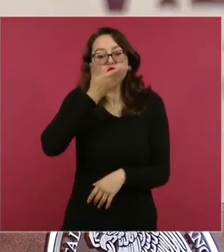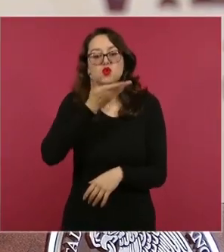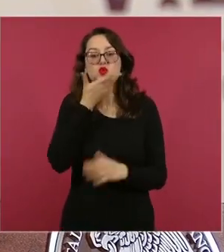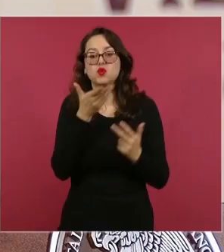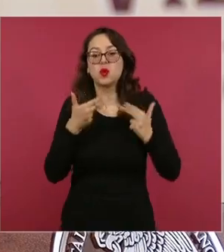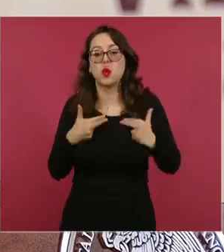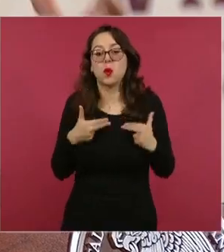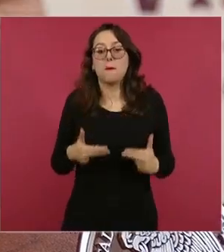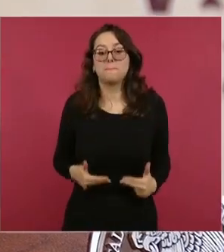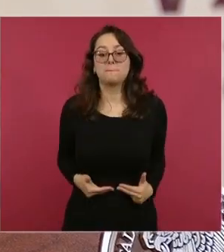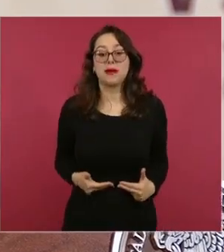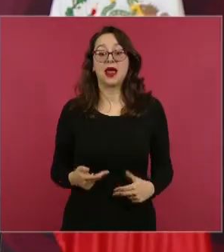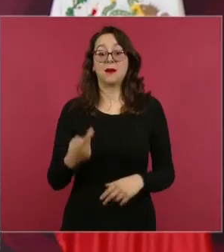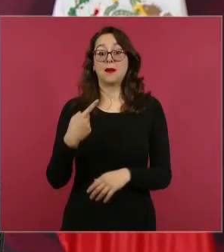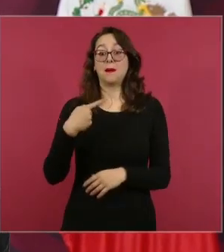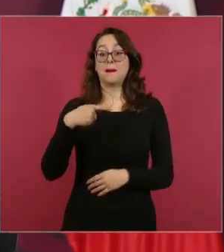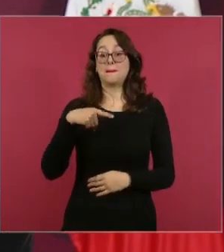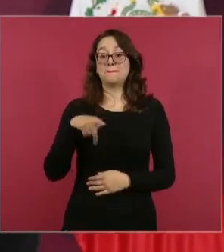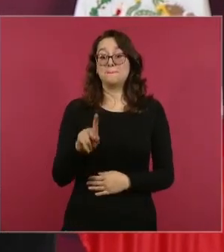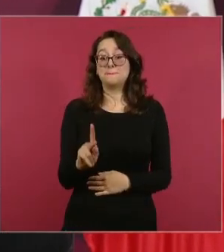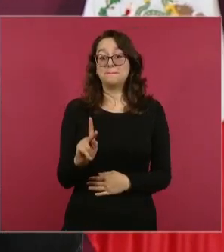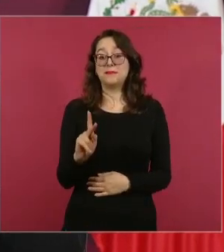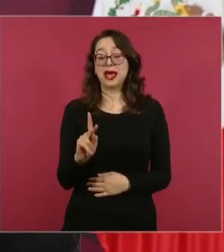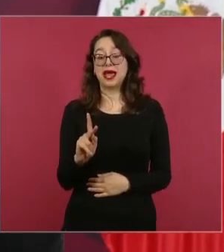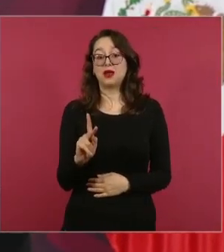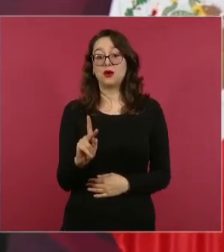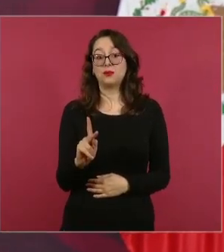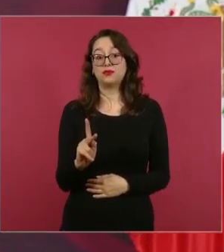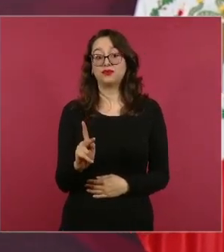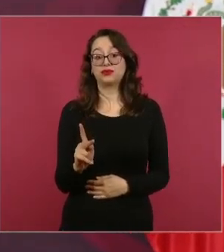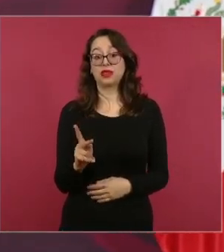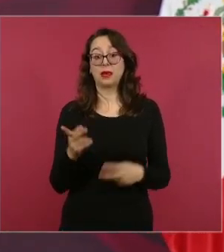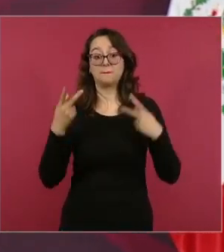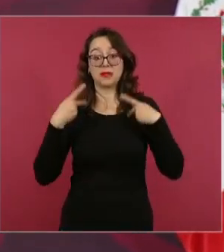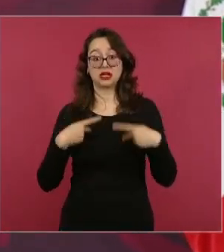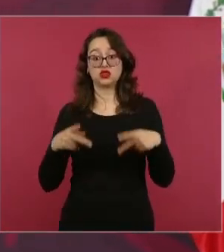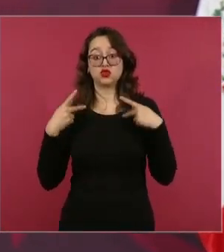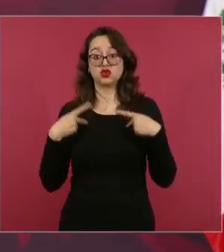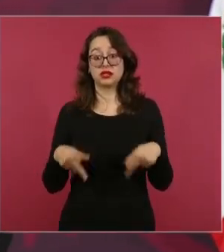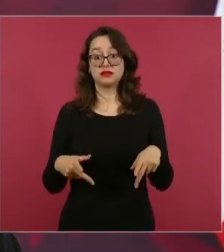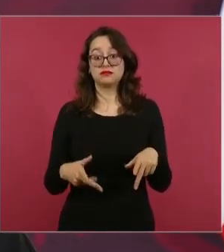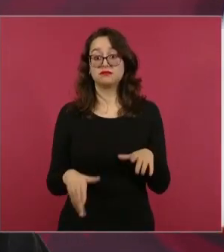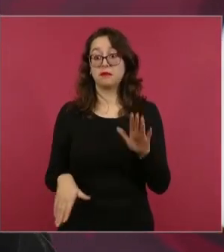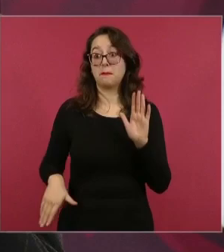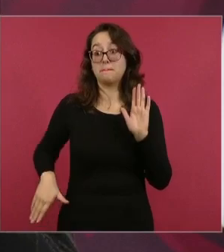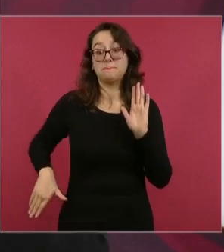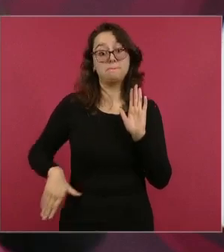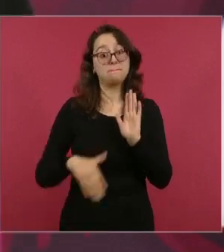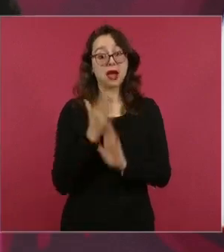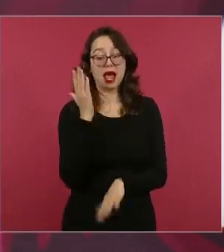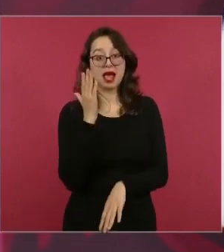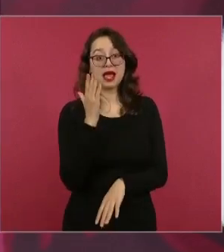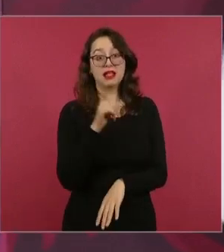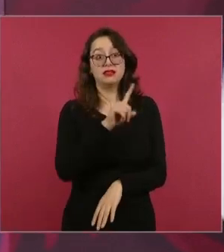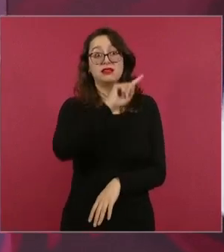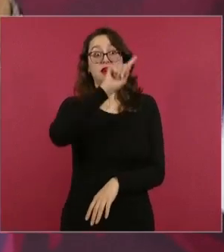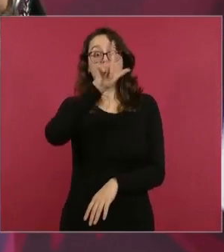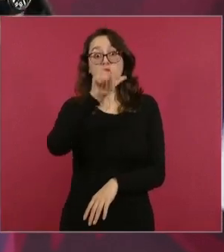pero el que se tengan migrantes y que esos migrantes